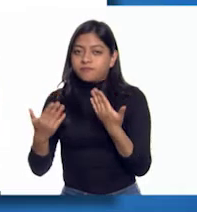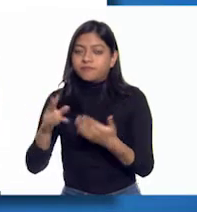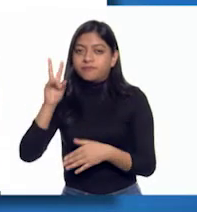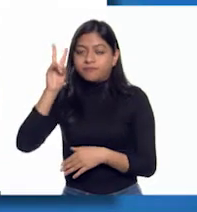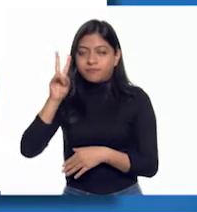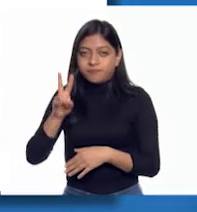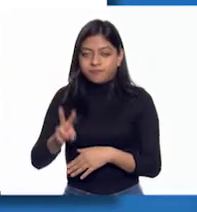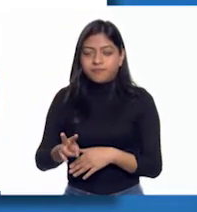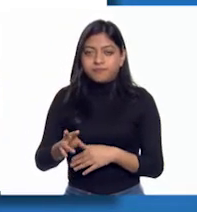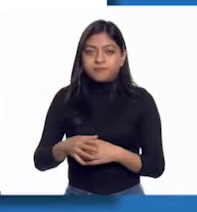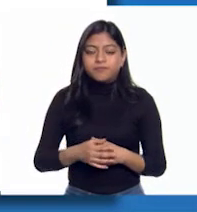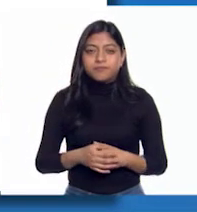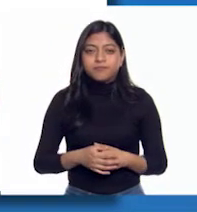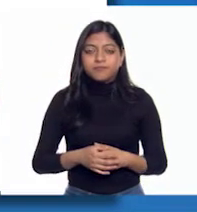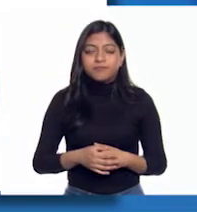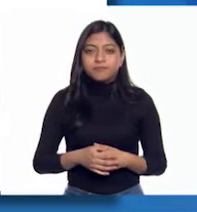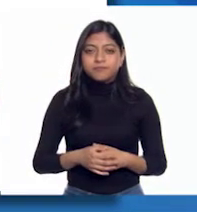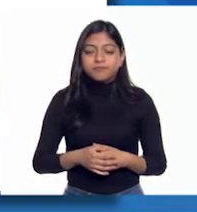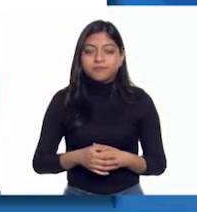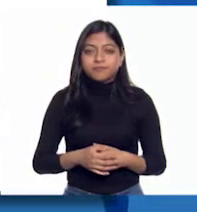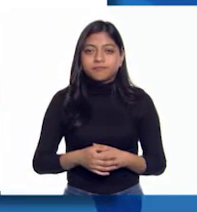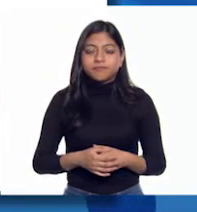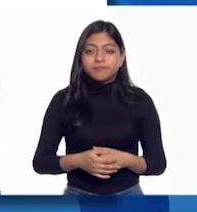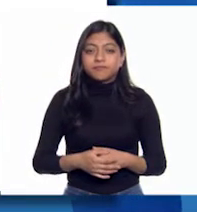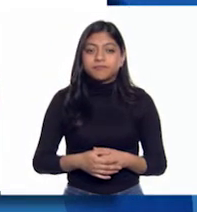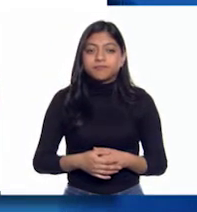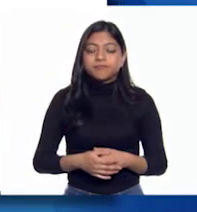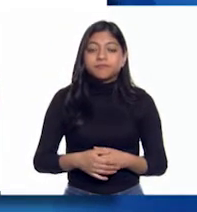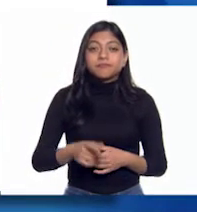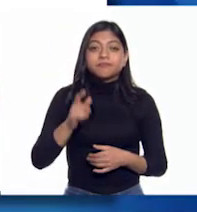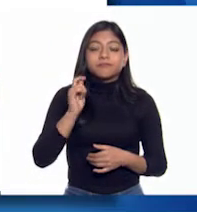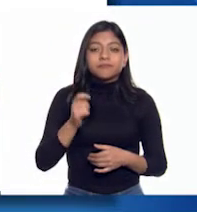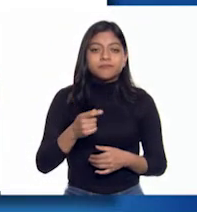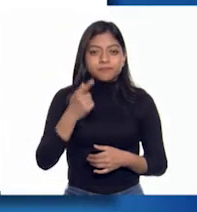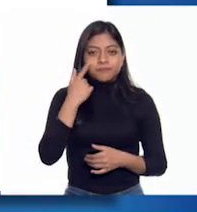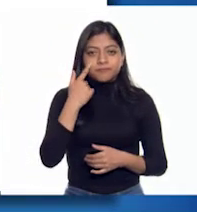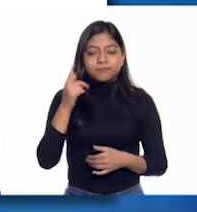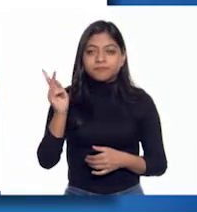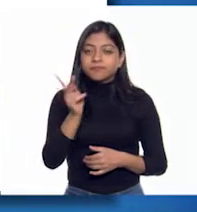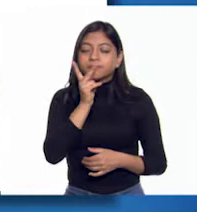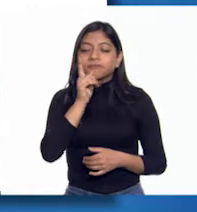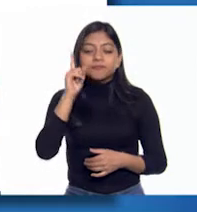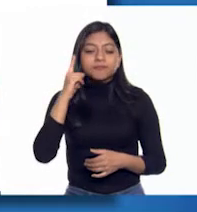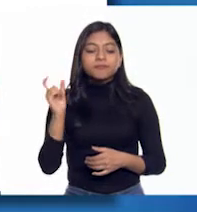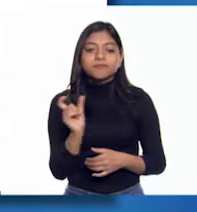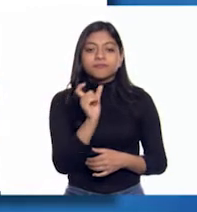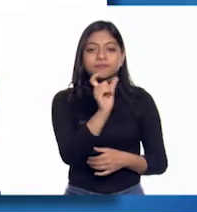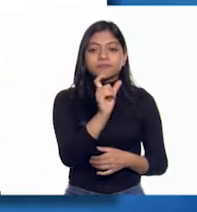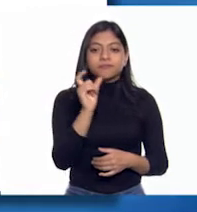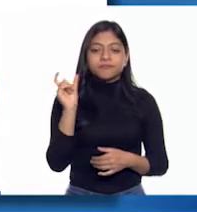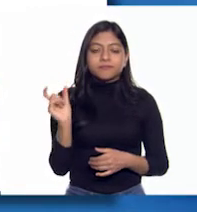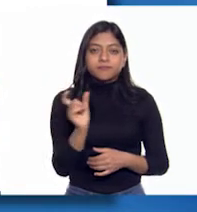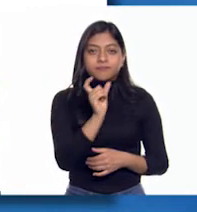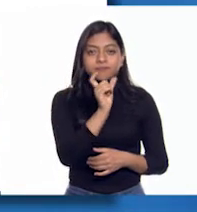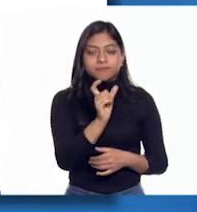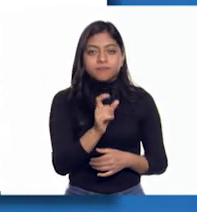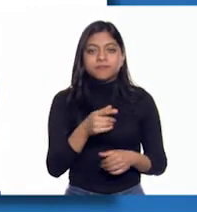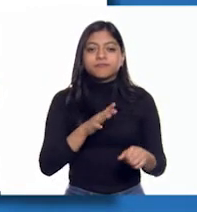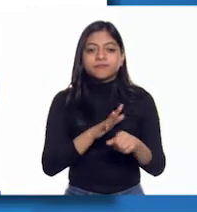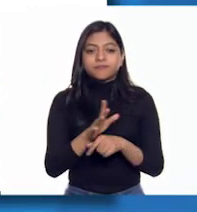la palabra que nos falta? Bueno, las palabras que tenemos como opción son todas y